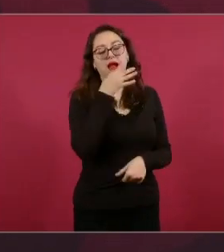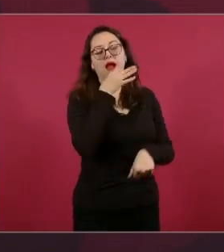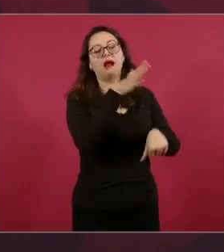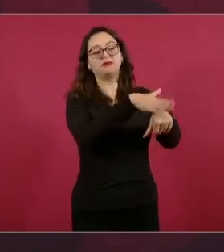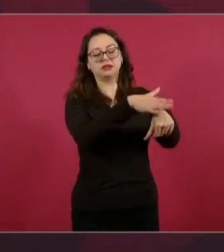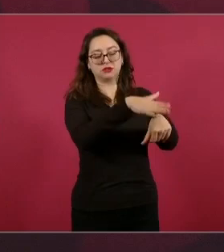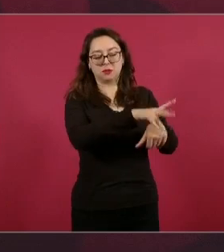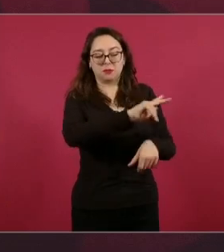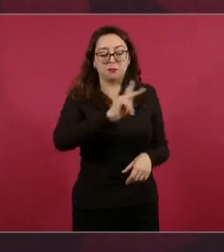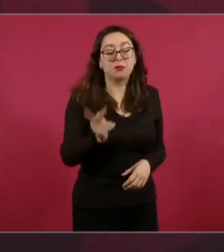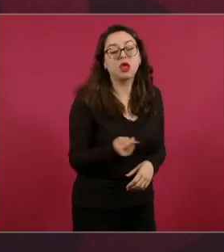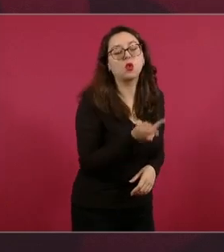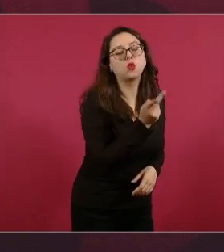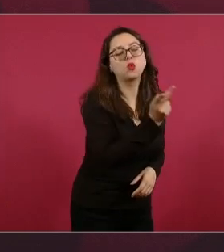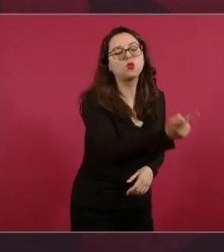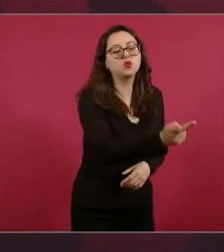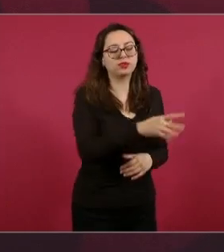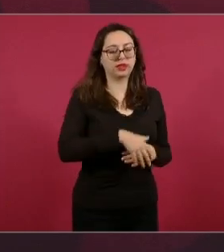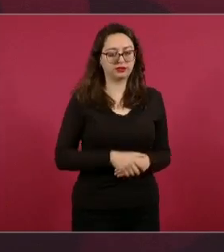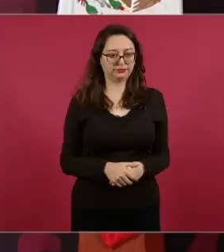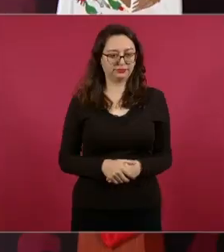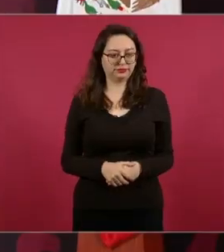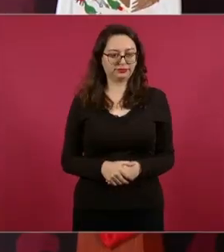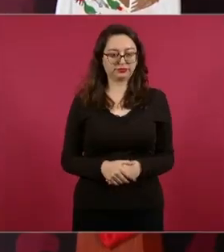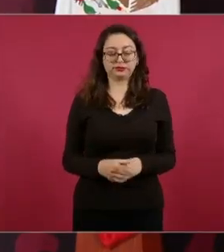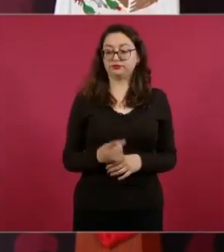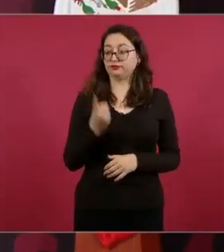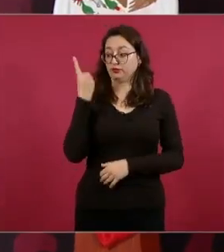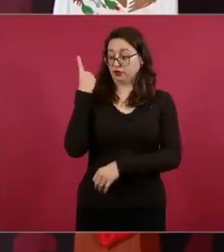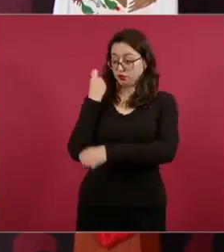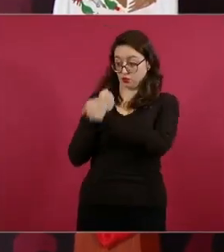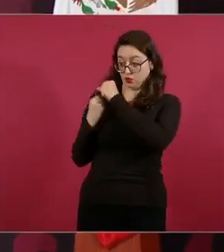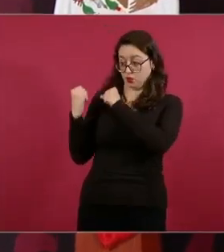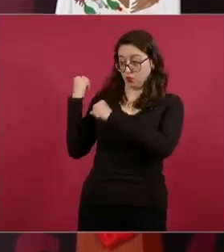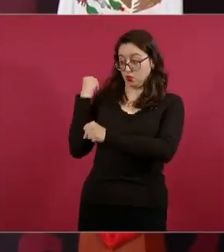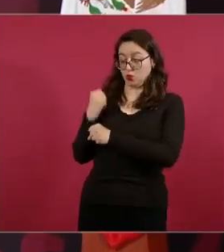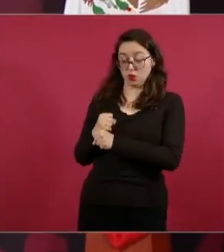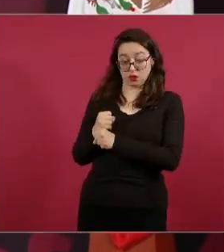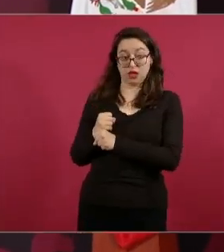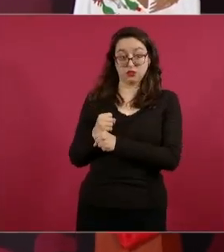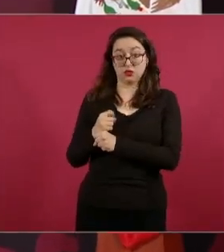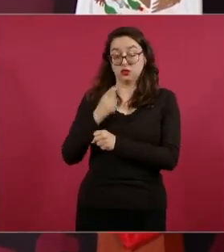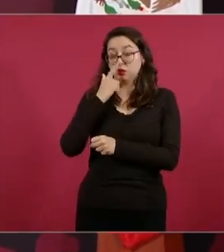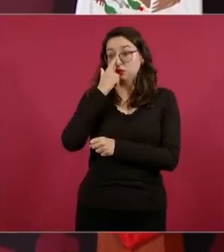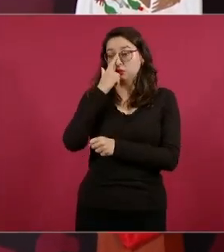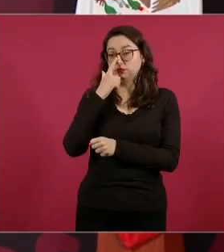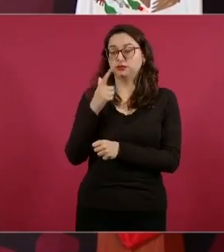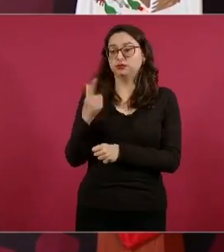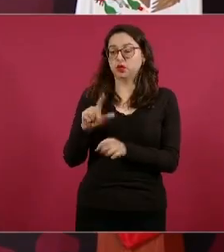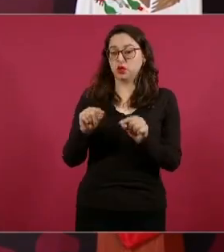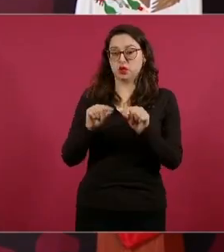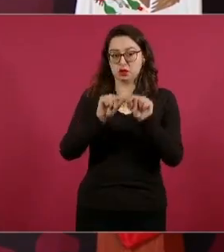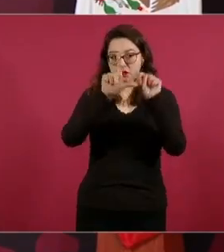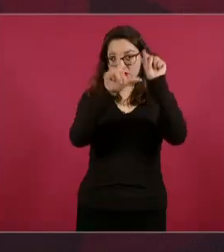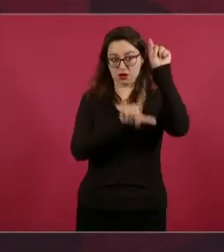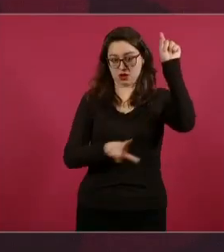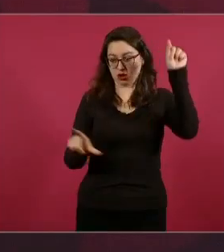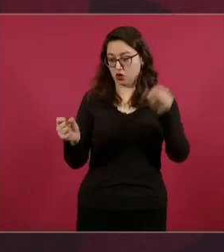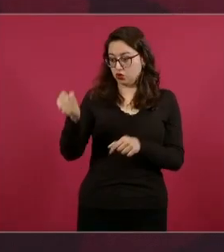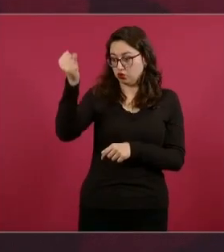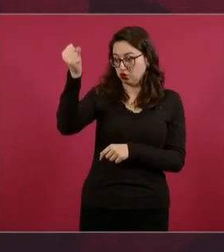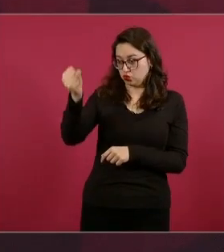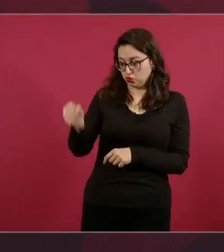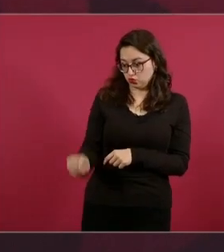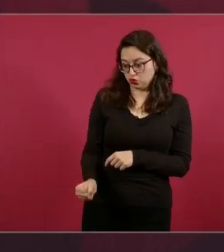que se logra que el año pasado el sureste tenga un crecimiento